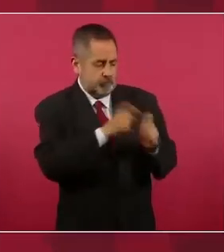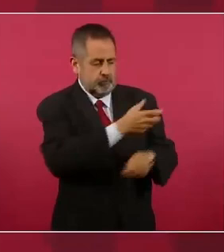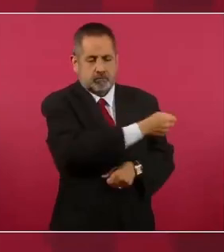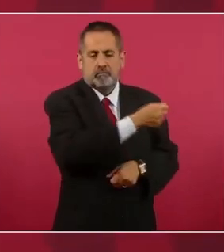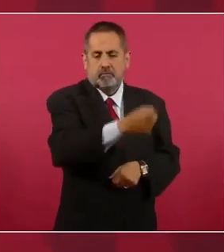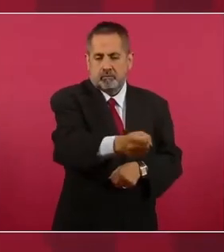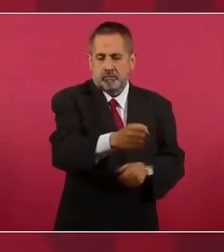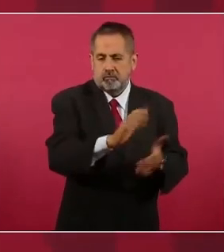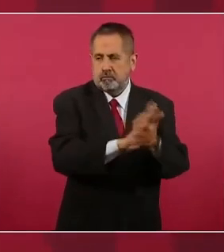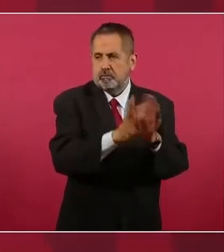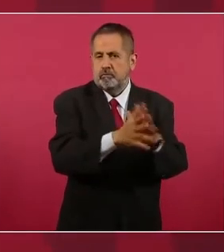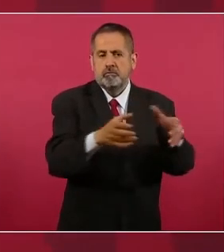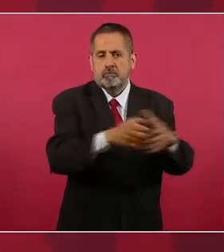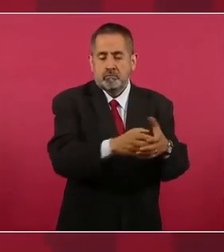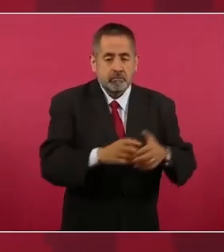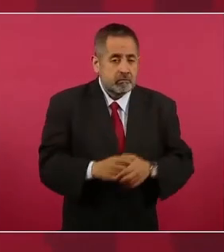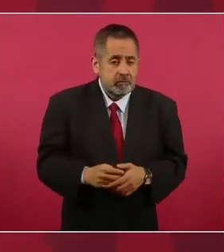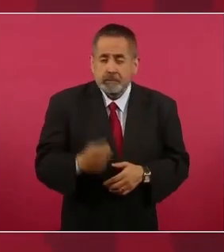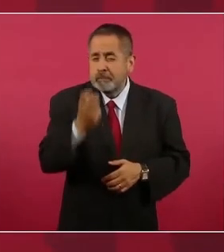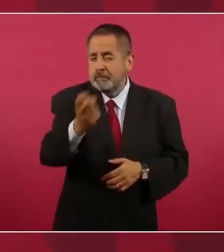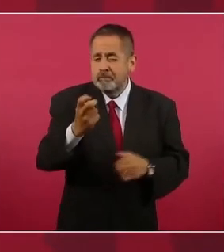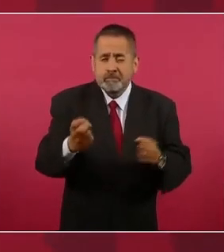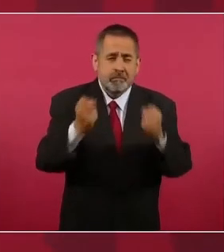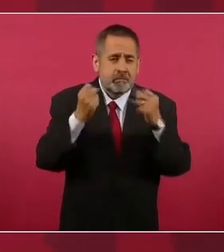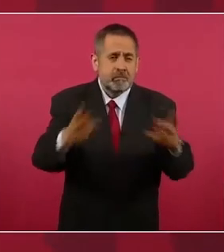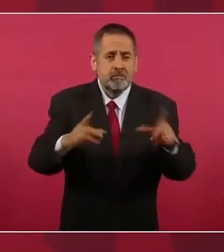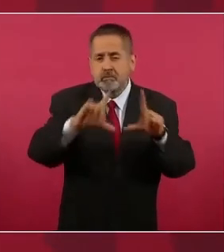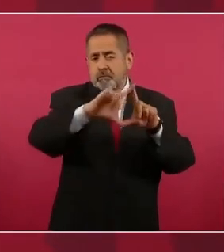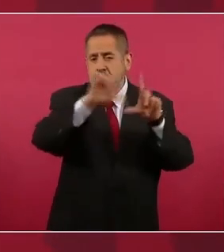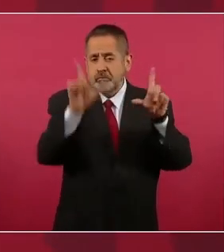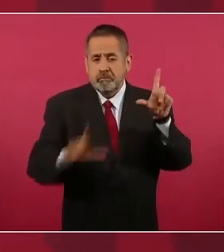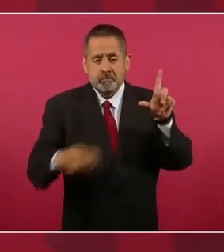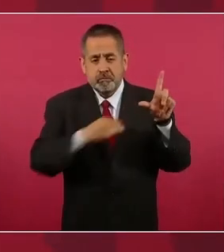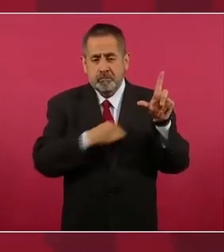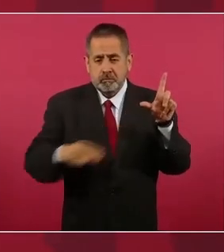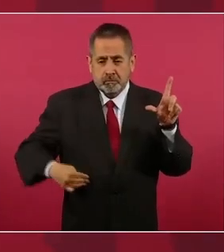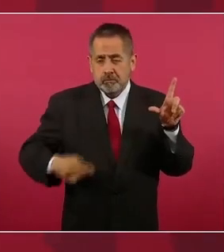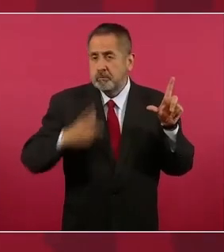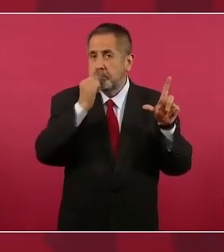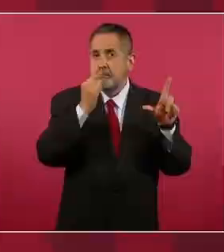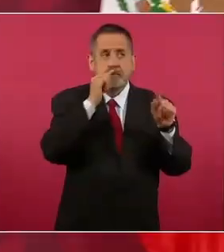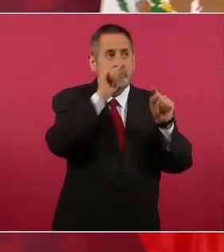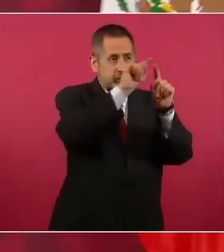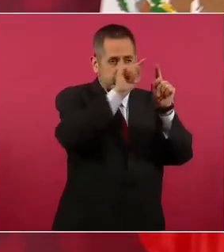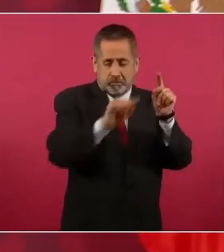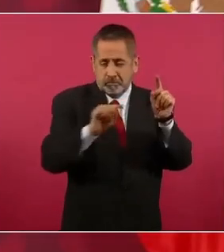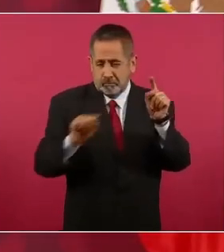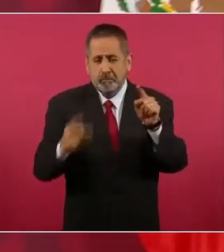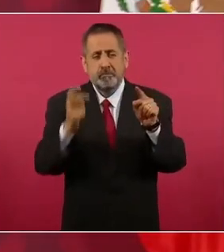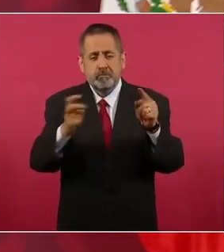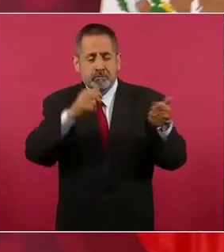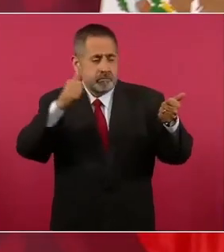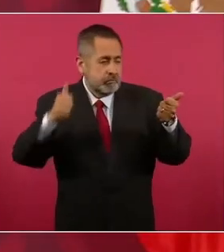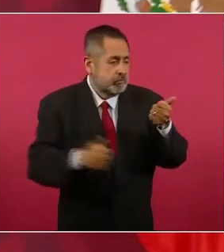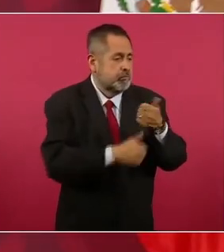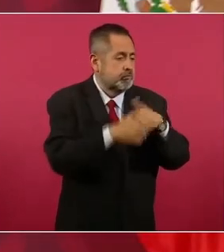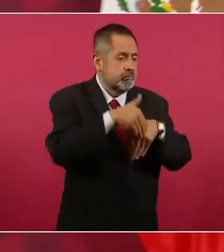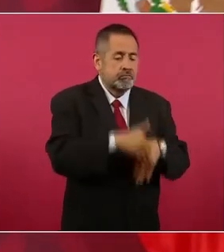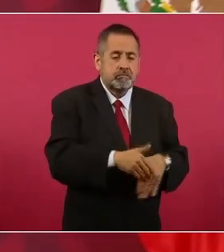eso muchas policías municipales están al servicio de estos grupos.